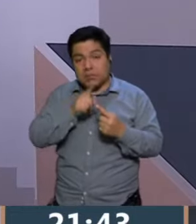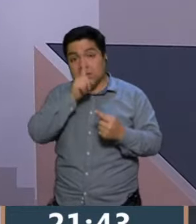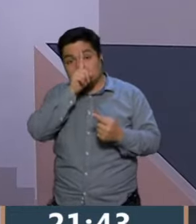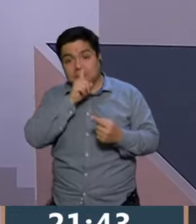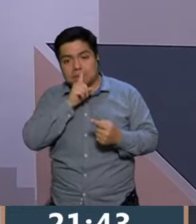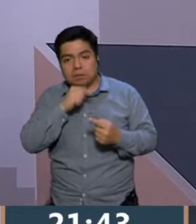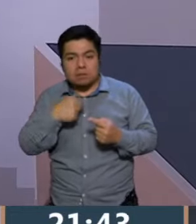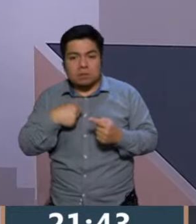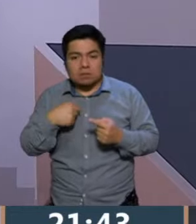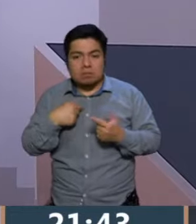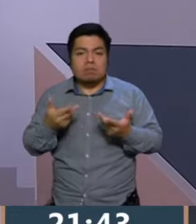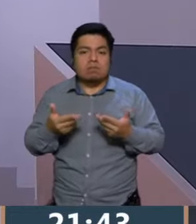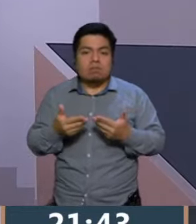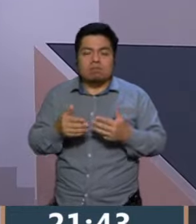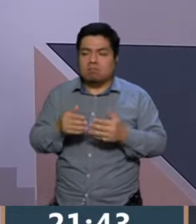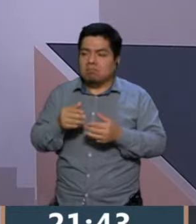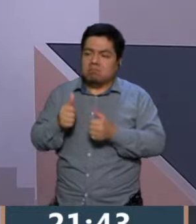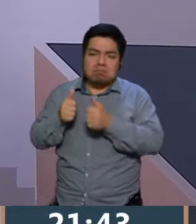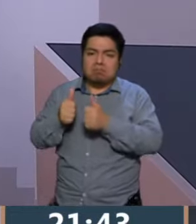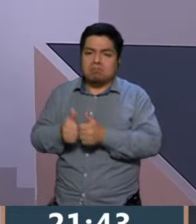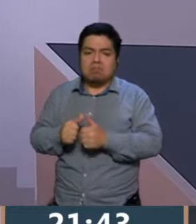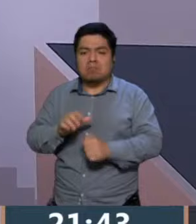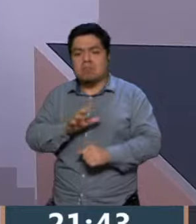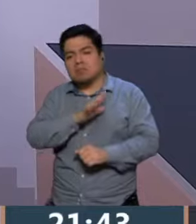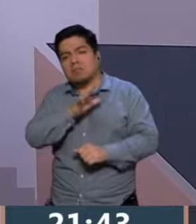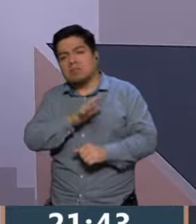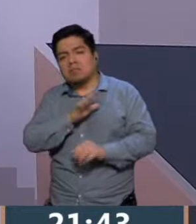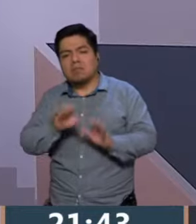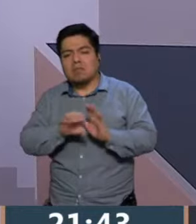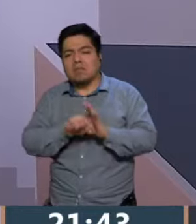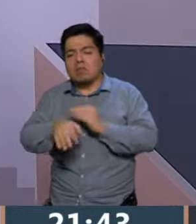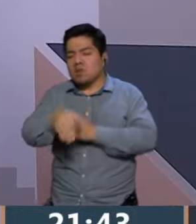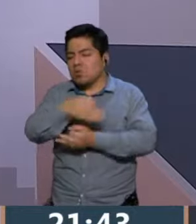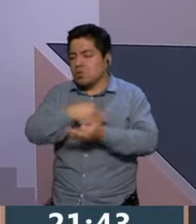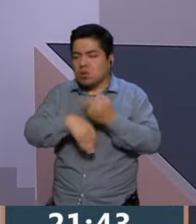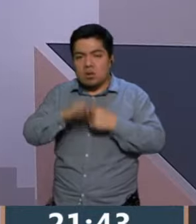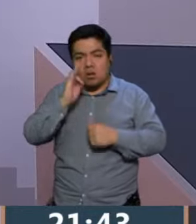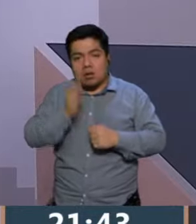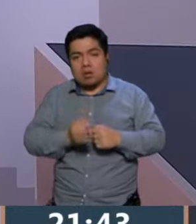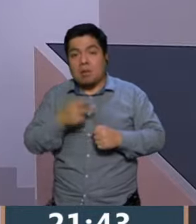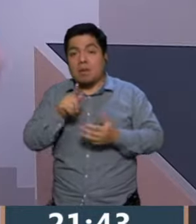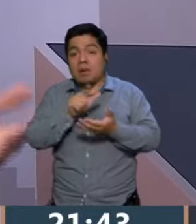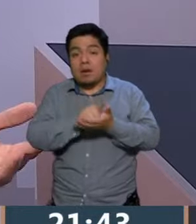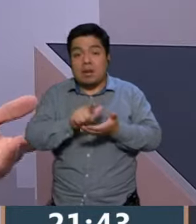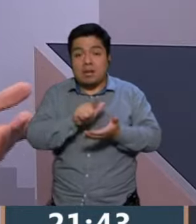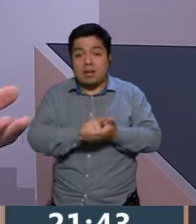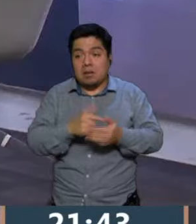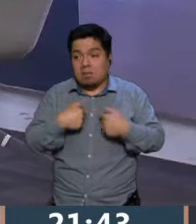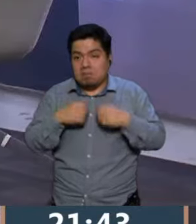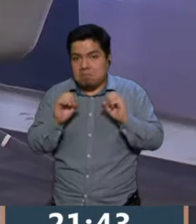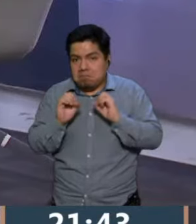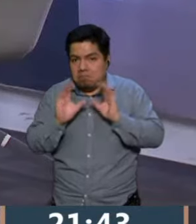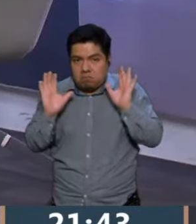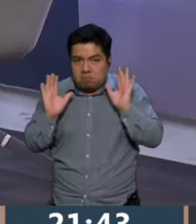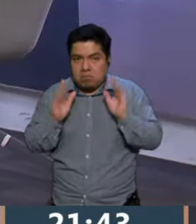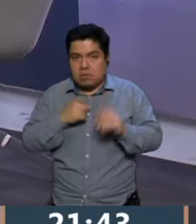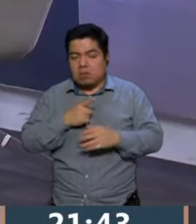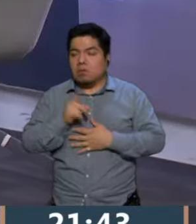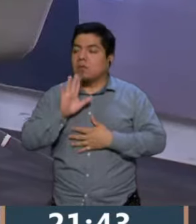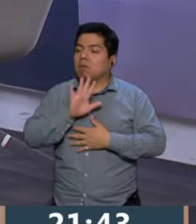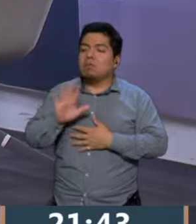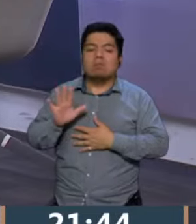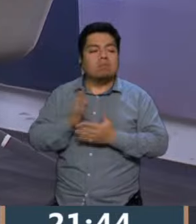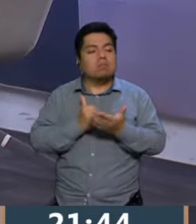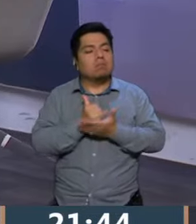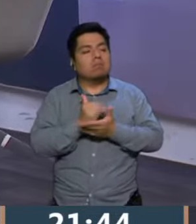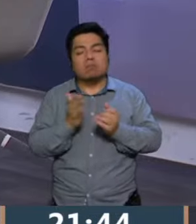yo soy partidario de un modelo, digamos, como el gringo, ¿no? Que se puede permitir todo, pero las leyes yo no las diseñé, las diseñaron los políticos, y yo como árbitro electoral lo que